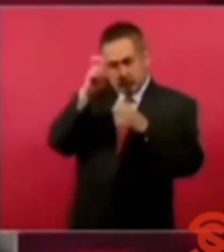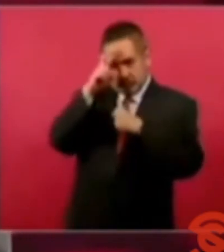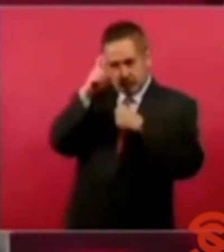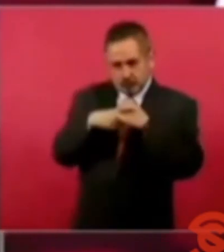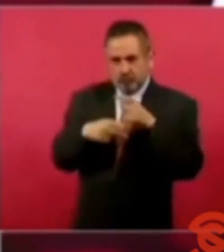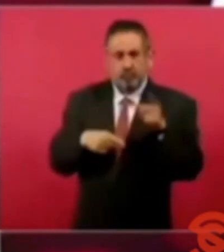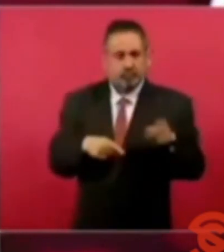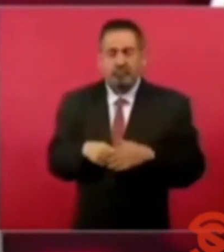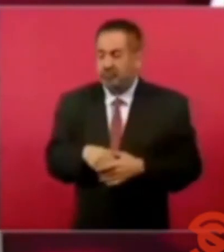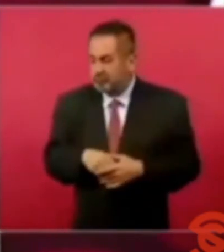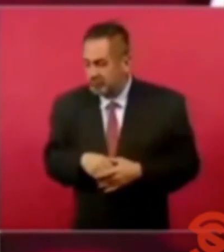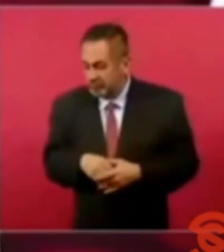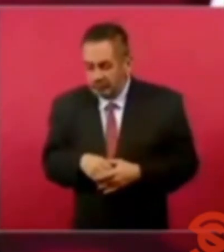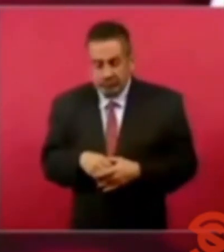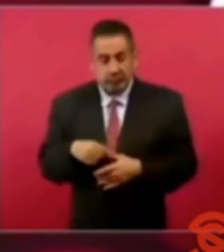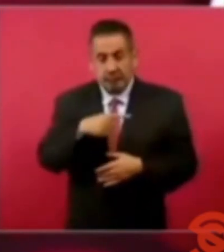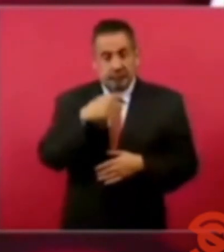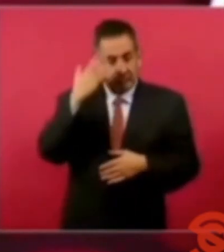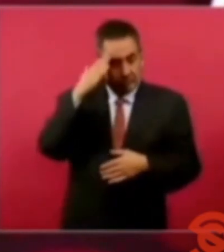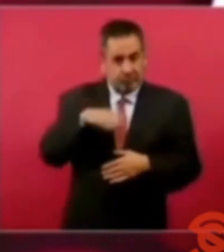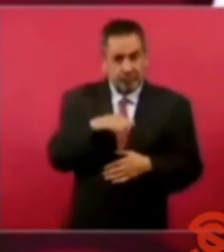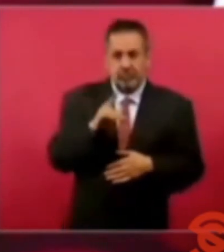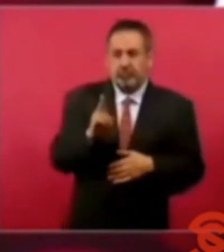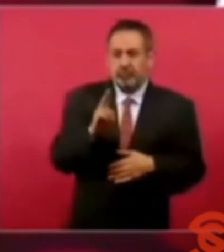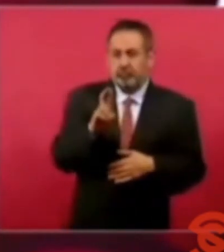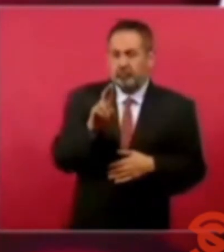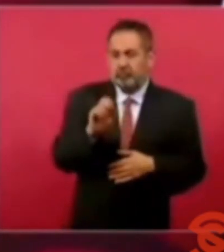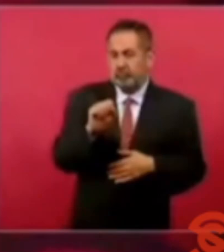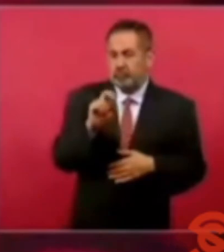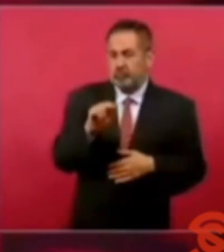reconociendo la señora Úrsula,